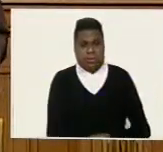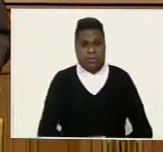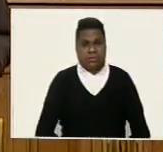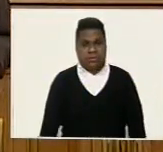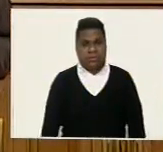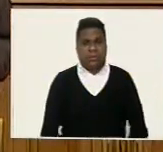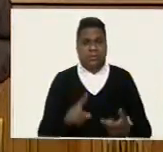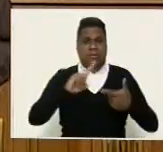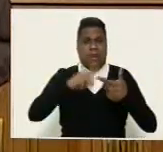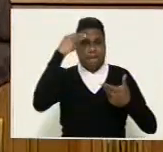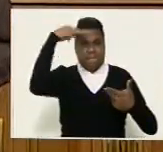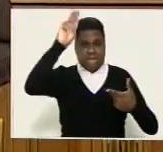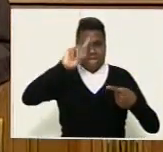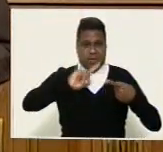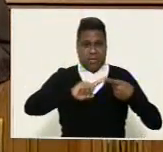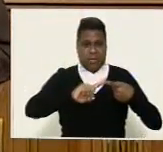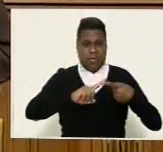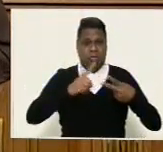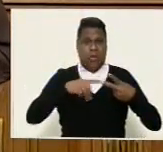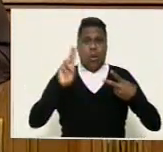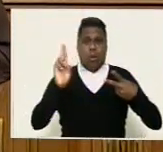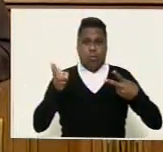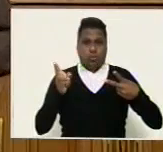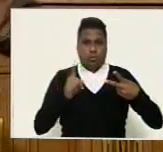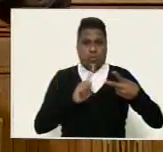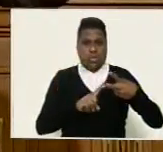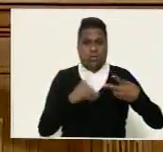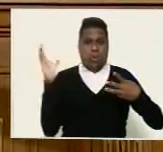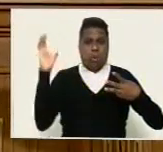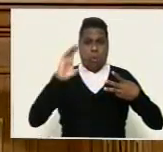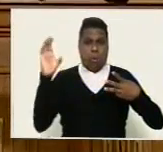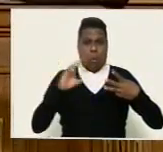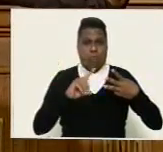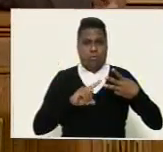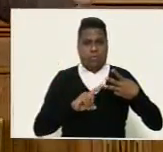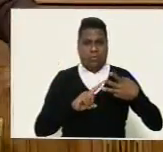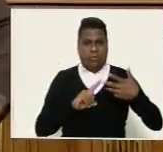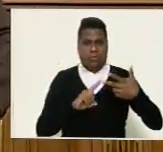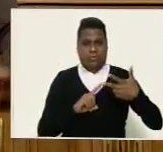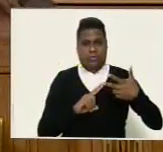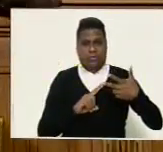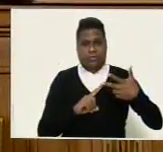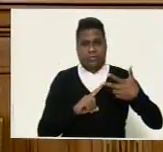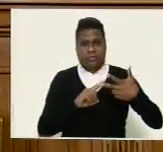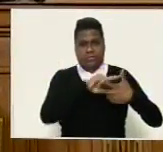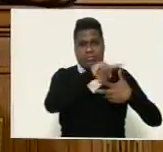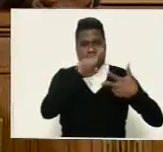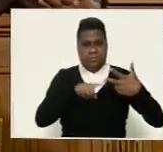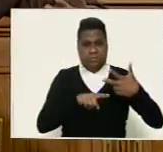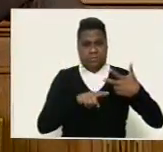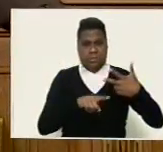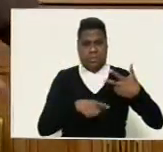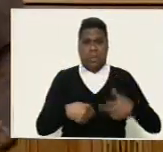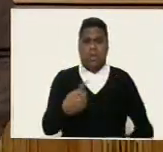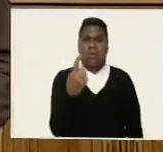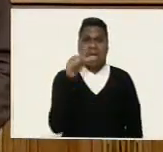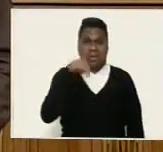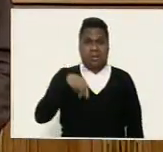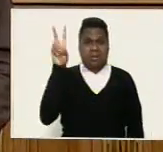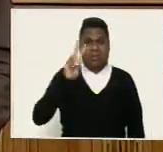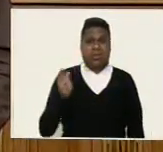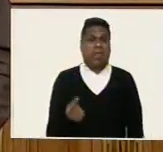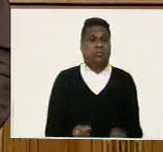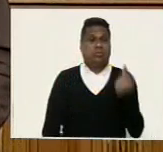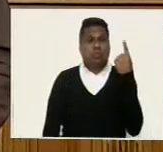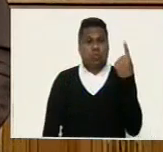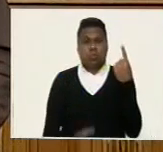México, Honduras, Colombia llevan la batuta ahí. Ni uno solo en Venezuela.